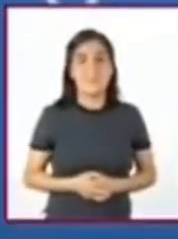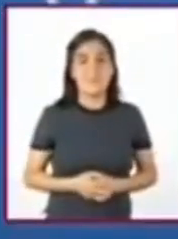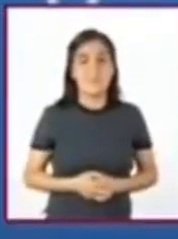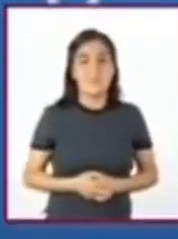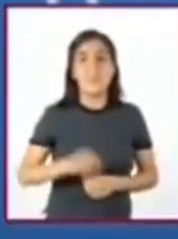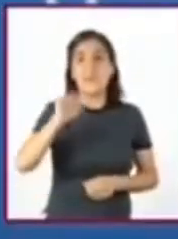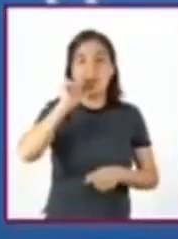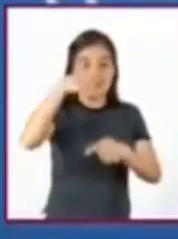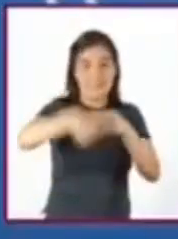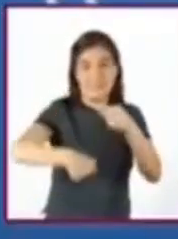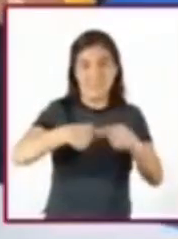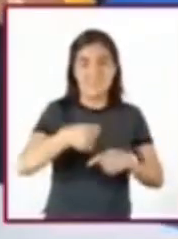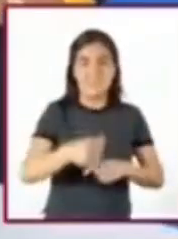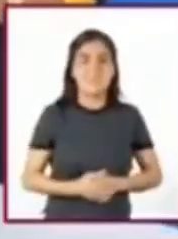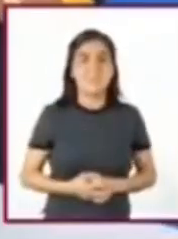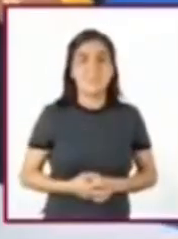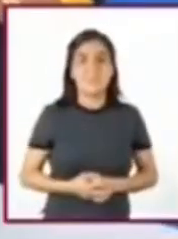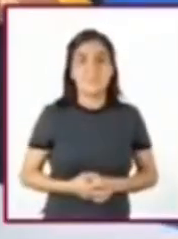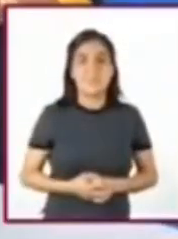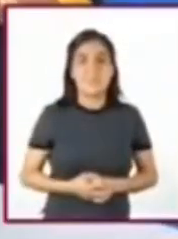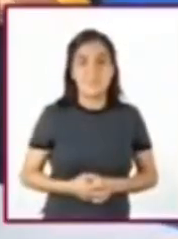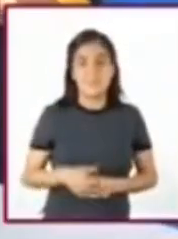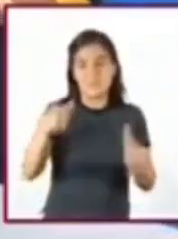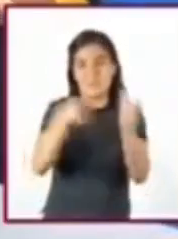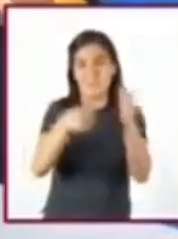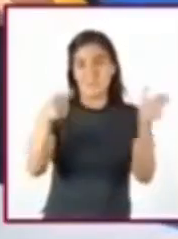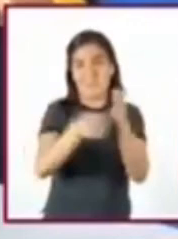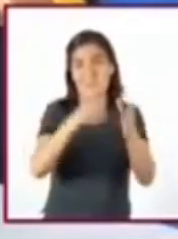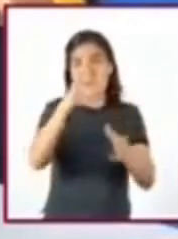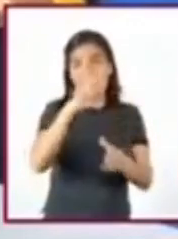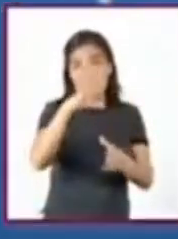cinta de aislar, un interruptor,